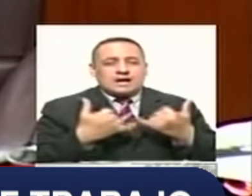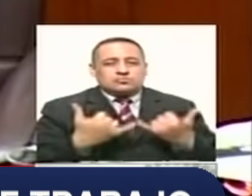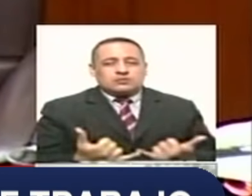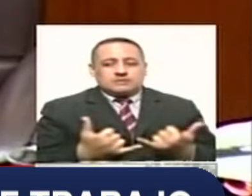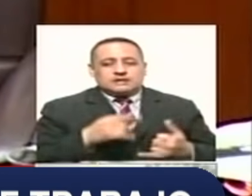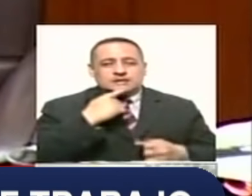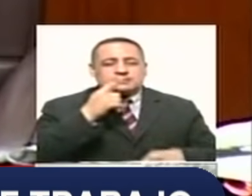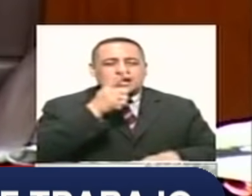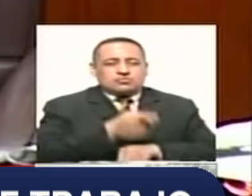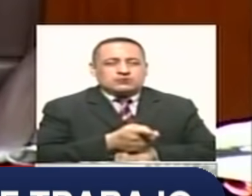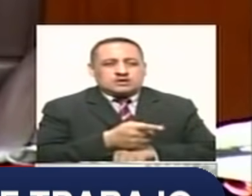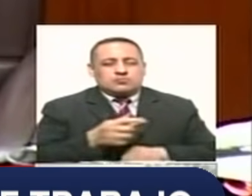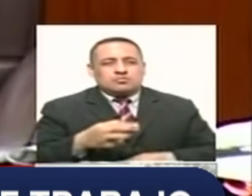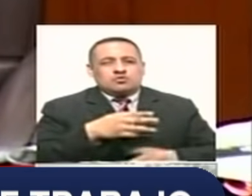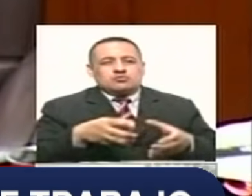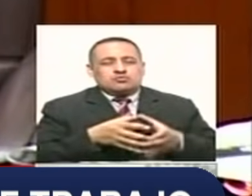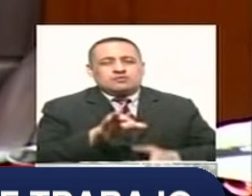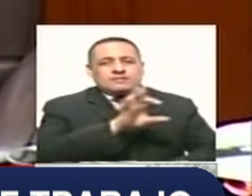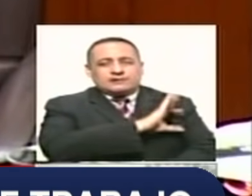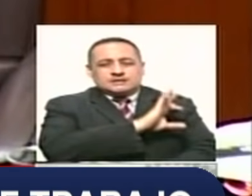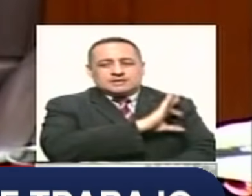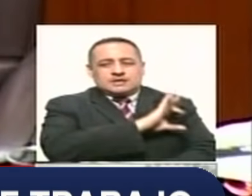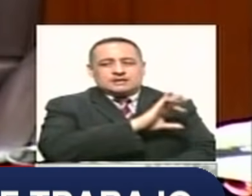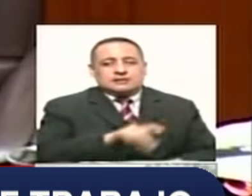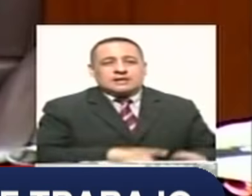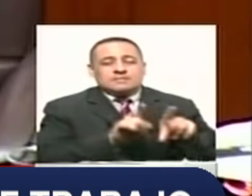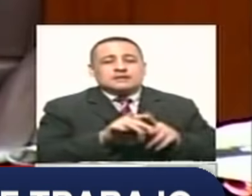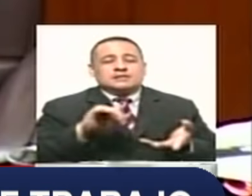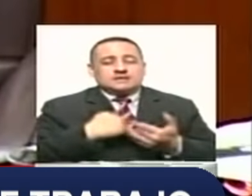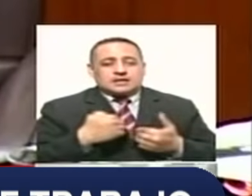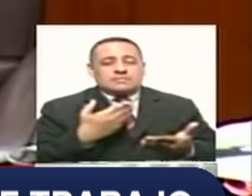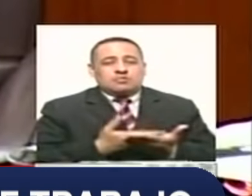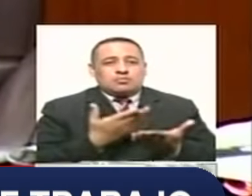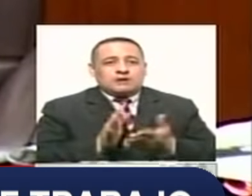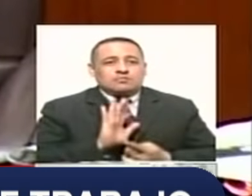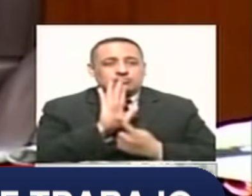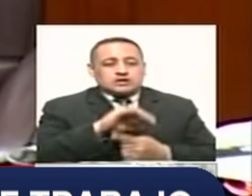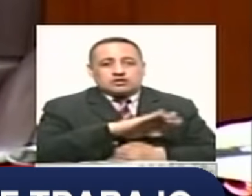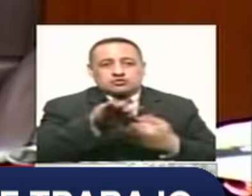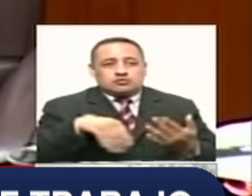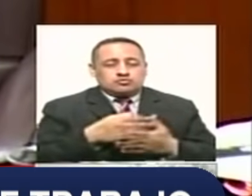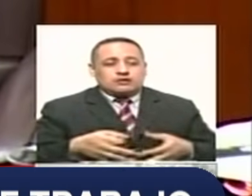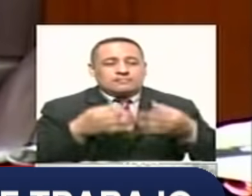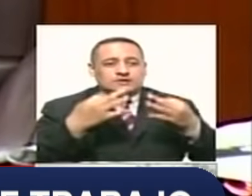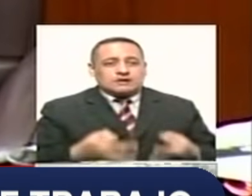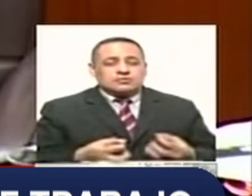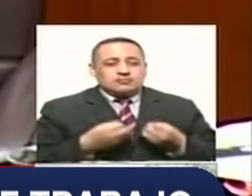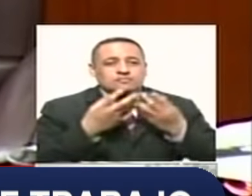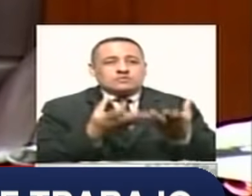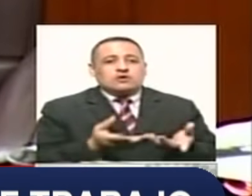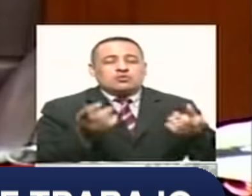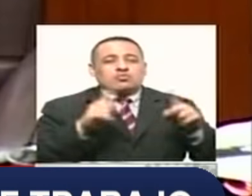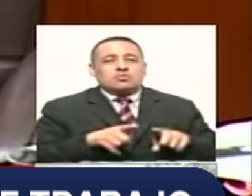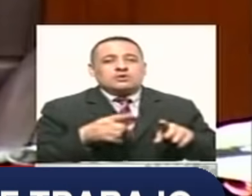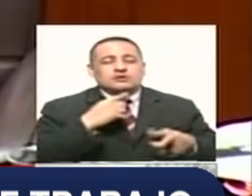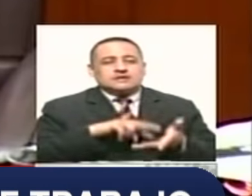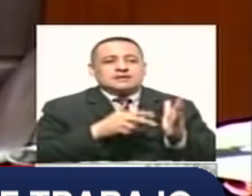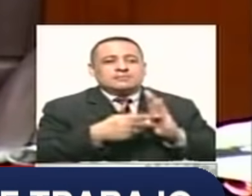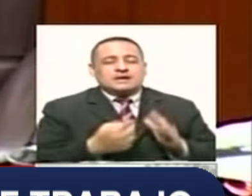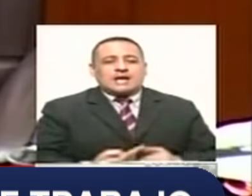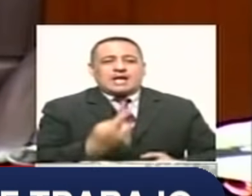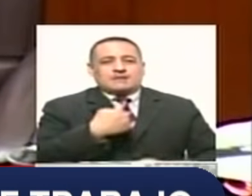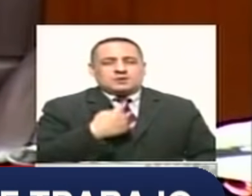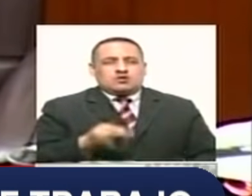está acusada por el Ministerio Público, tendrá que demostrar ante la justicia sus afirmaciones cuando se refiere a mí